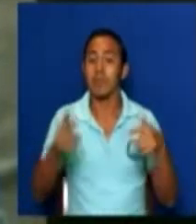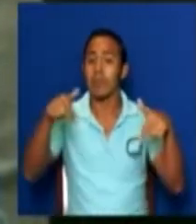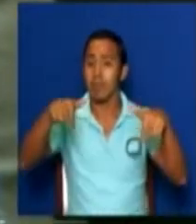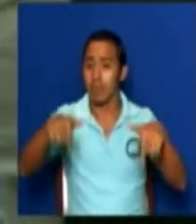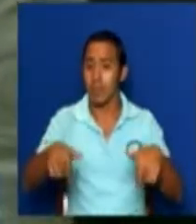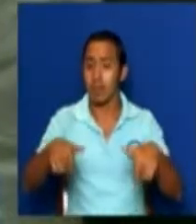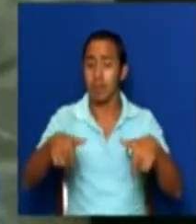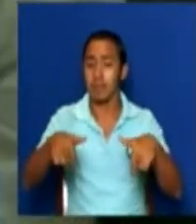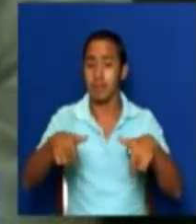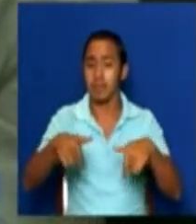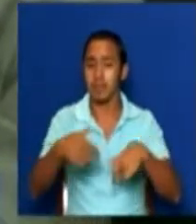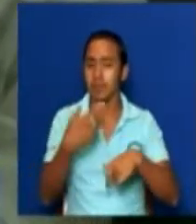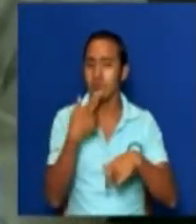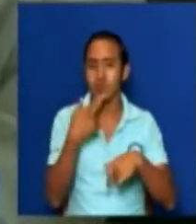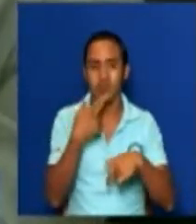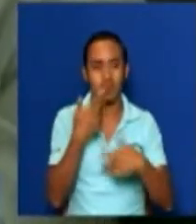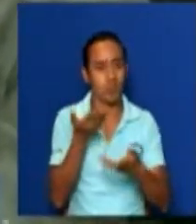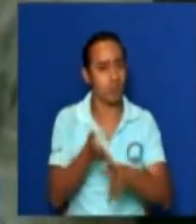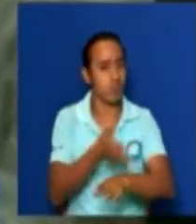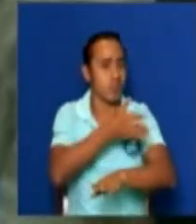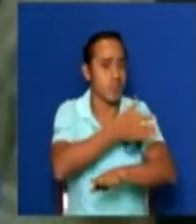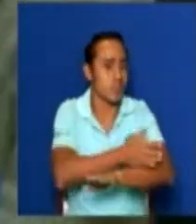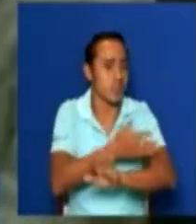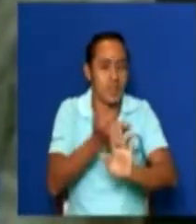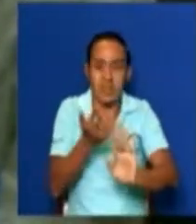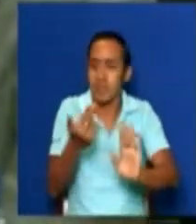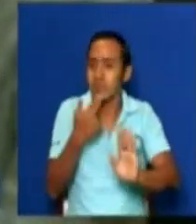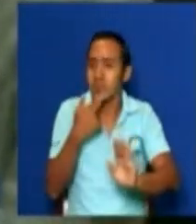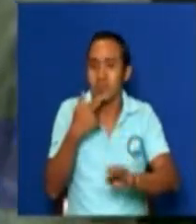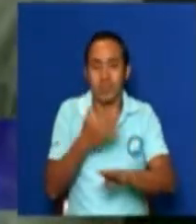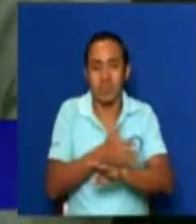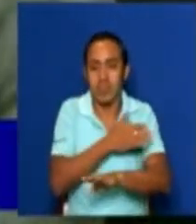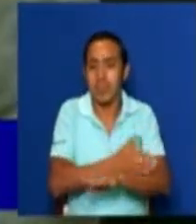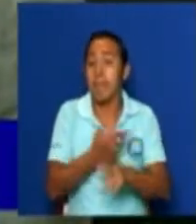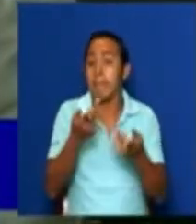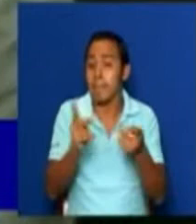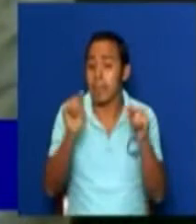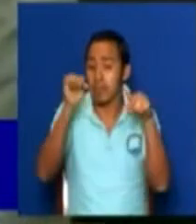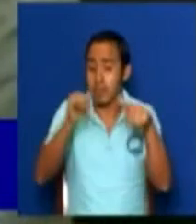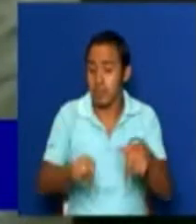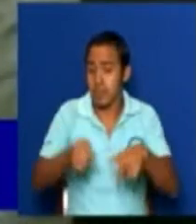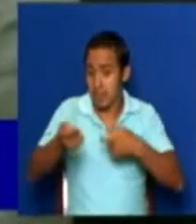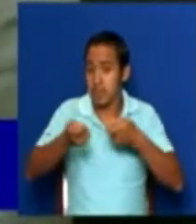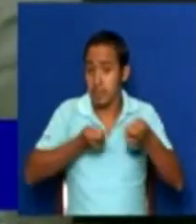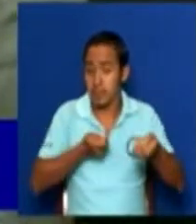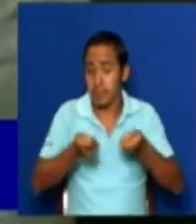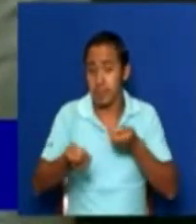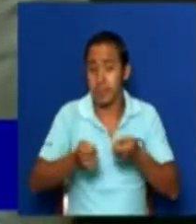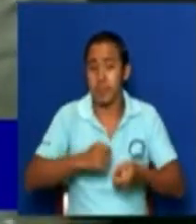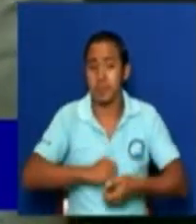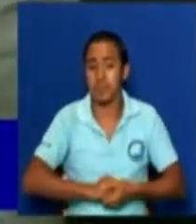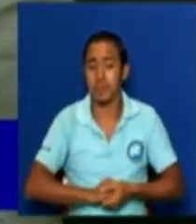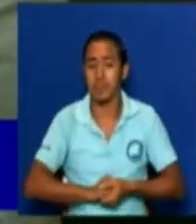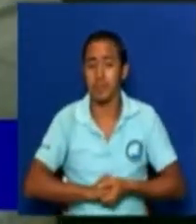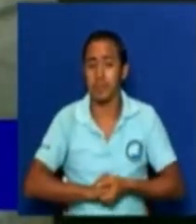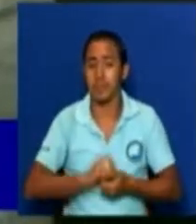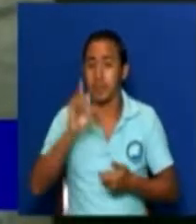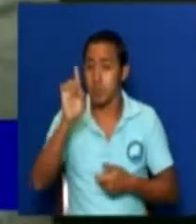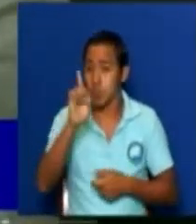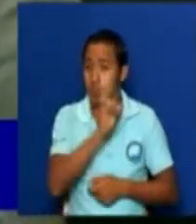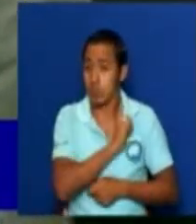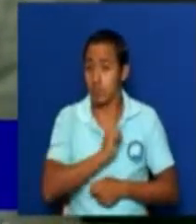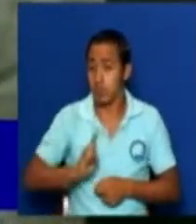actualmente, no sé cómo habrá sido en las administraciones anteriores, pero en esta administración, un